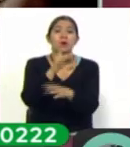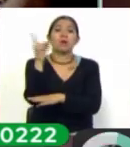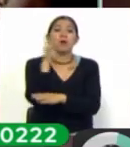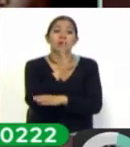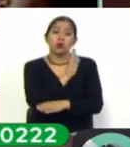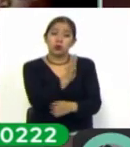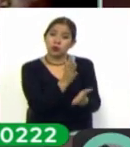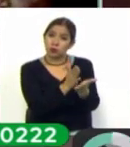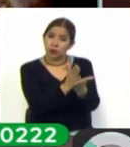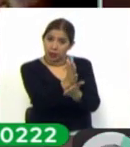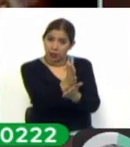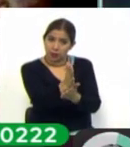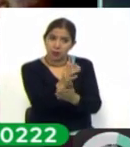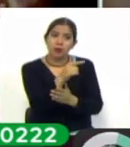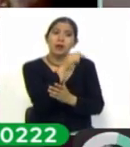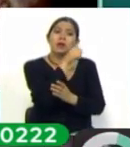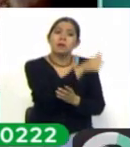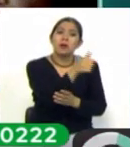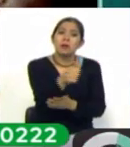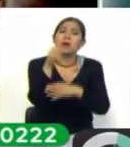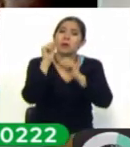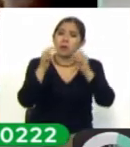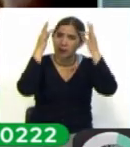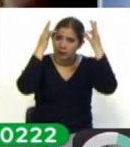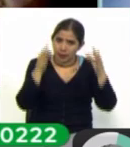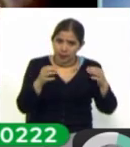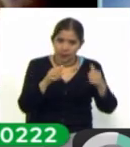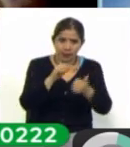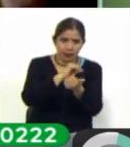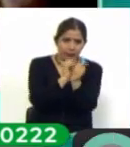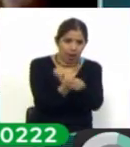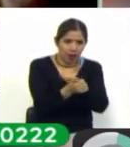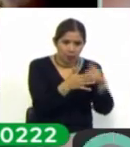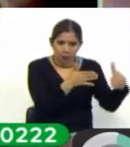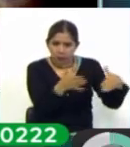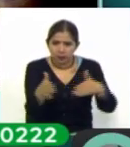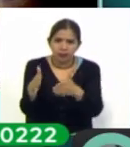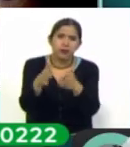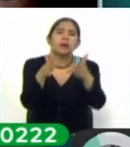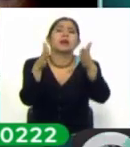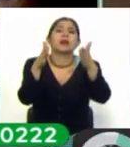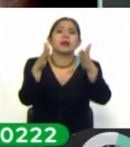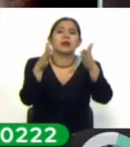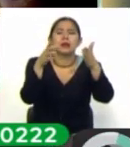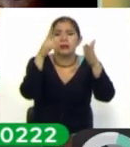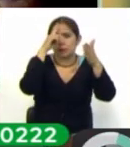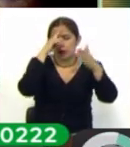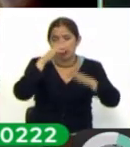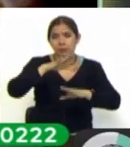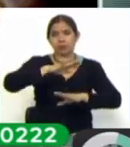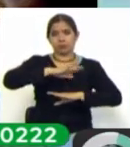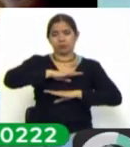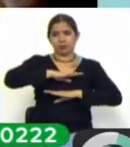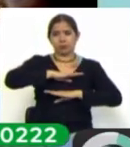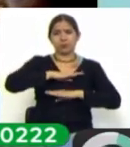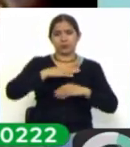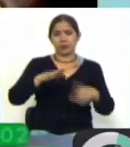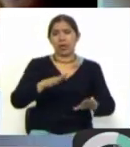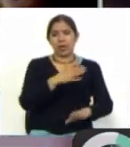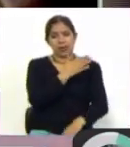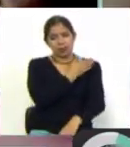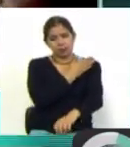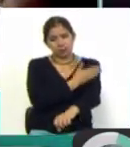decidir sus propios cambios, rumbos, de conformidad con lo que ha